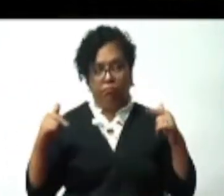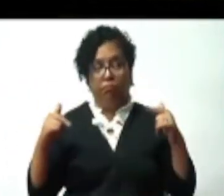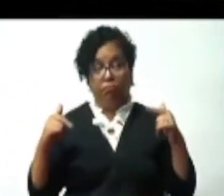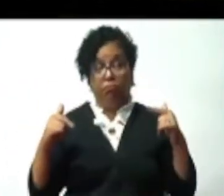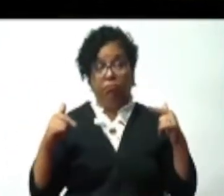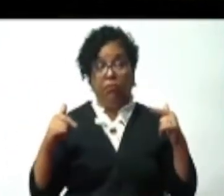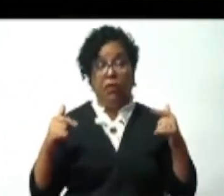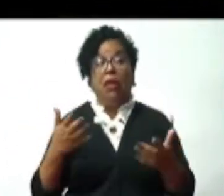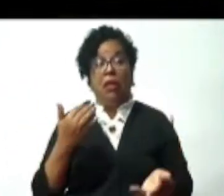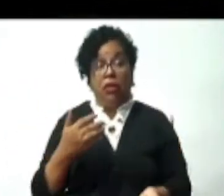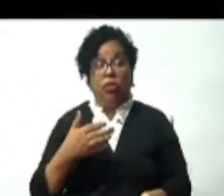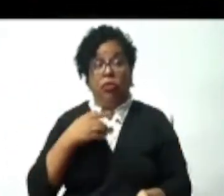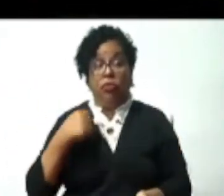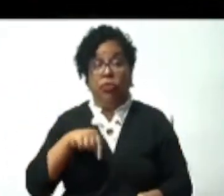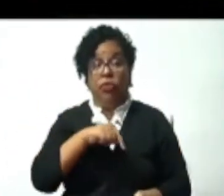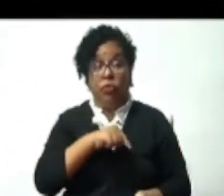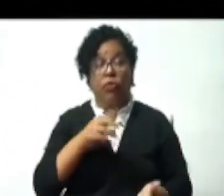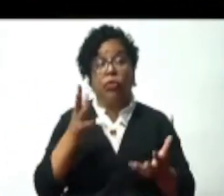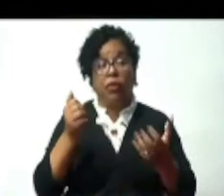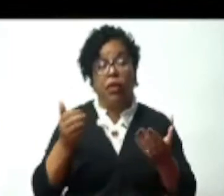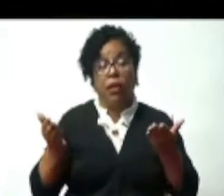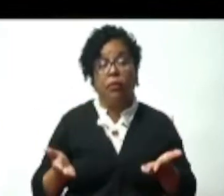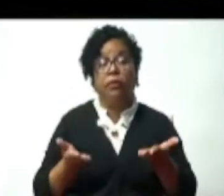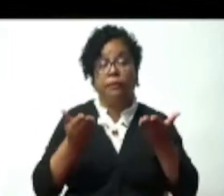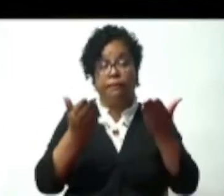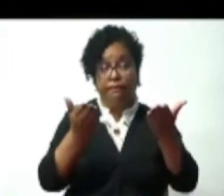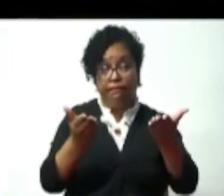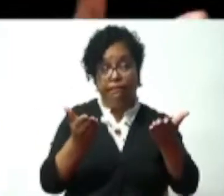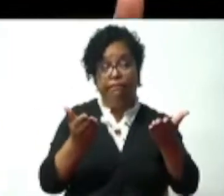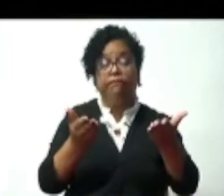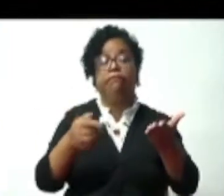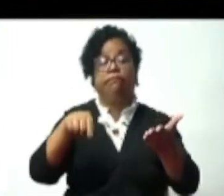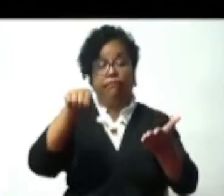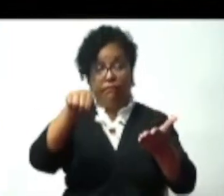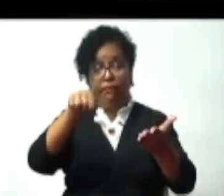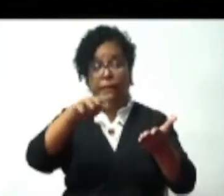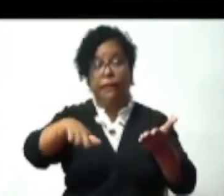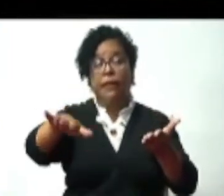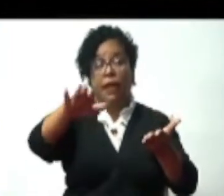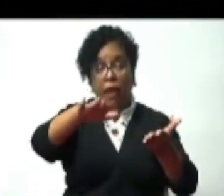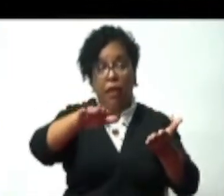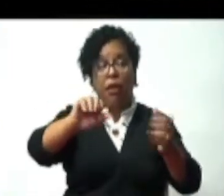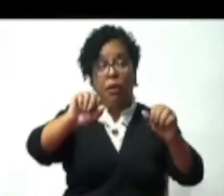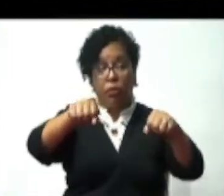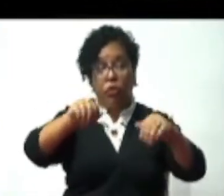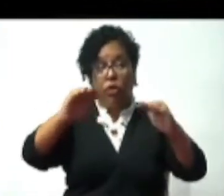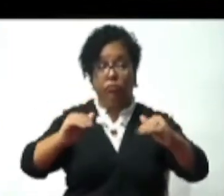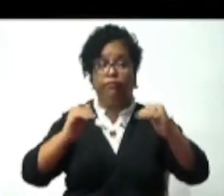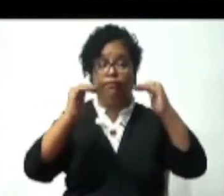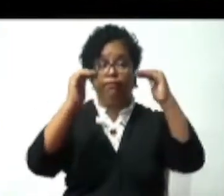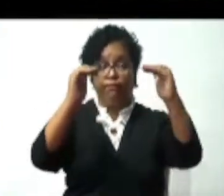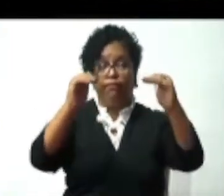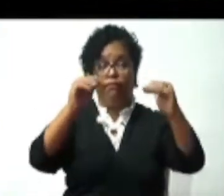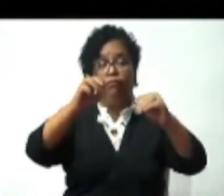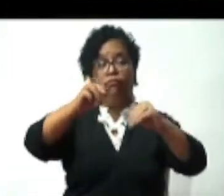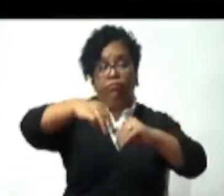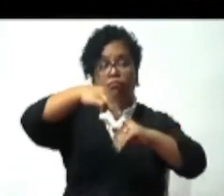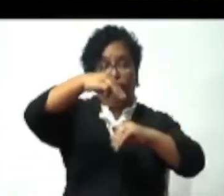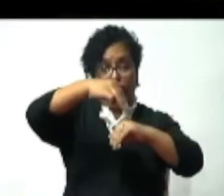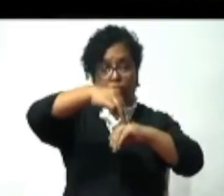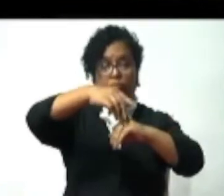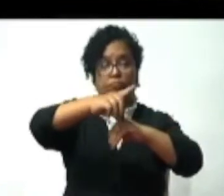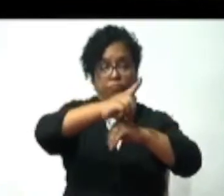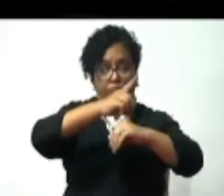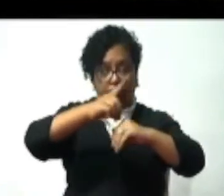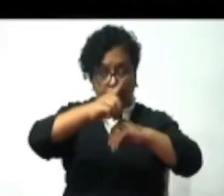elevado a distrito municipal. En tal virtud, solicitamos a los honorables diputados votar favorablemente para que el Banco de